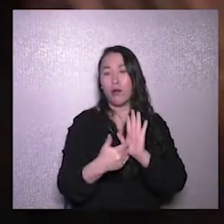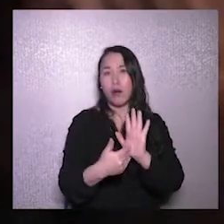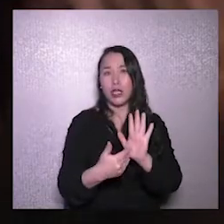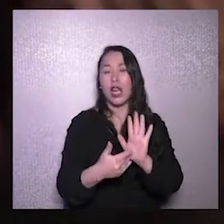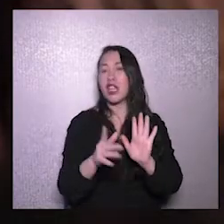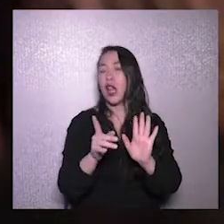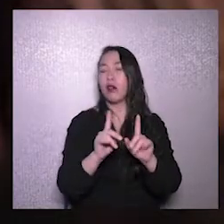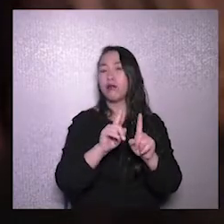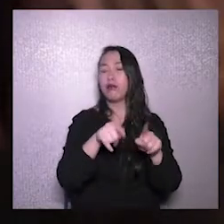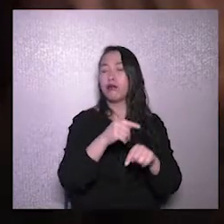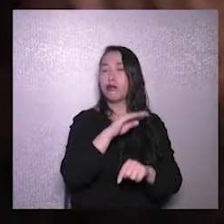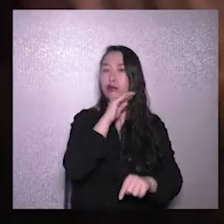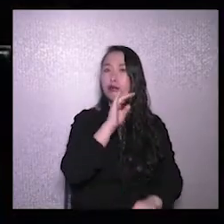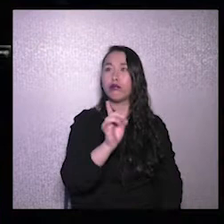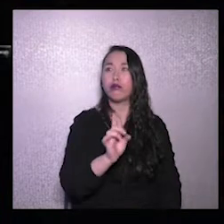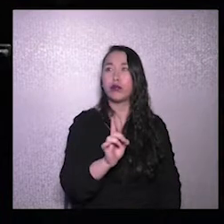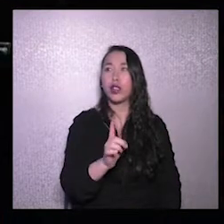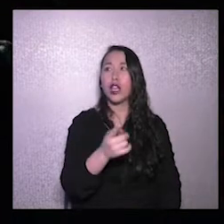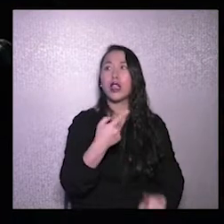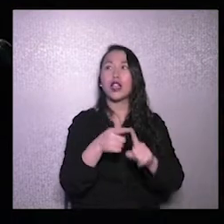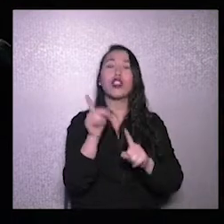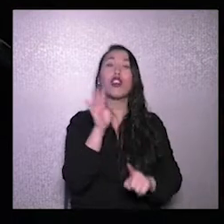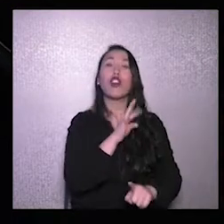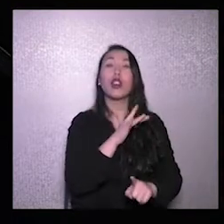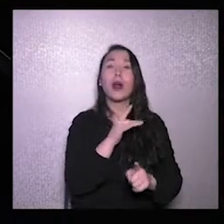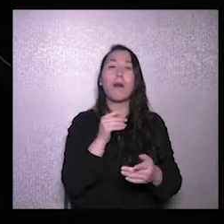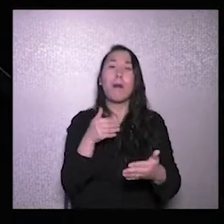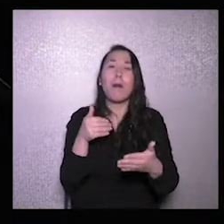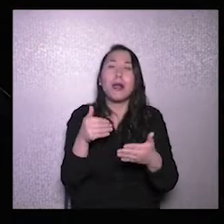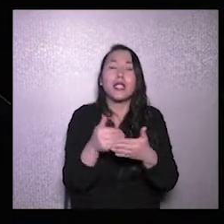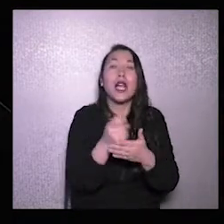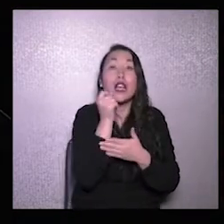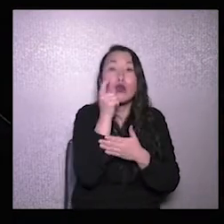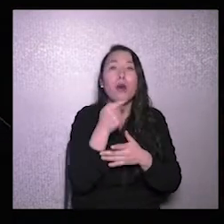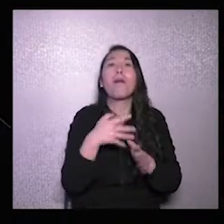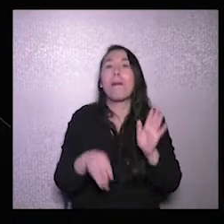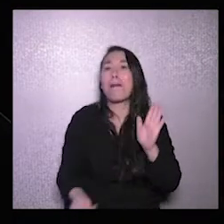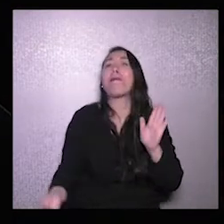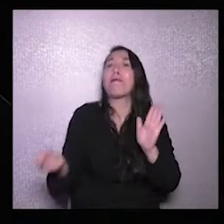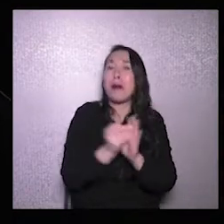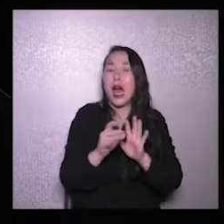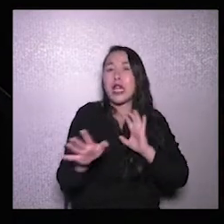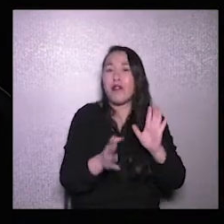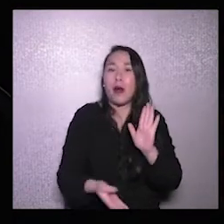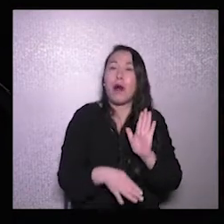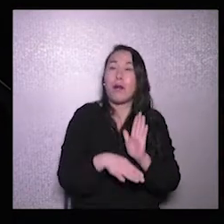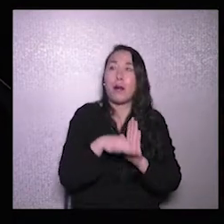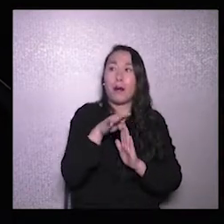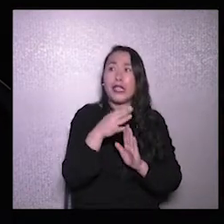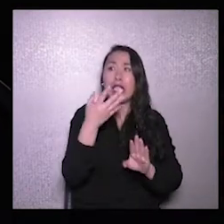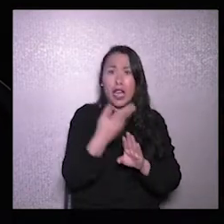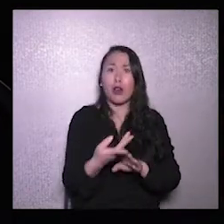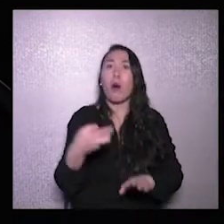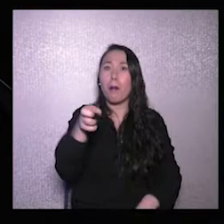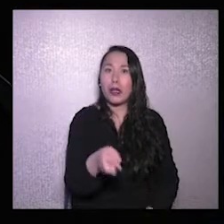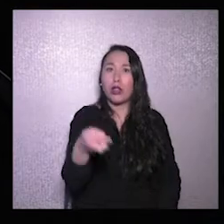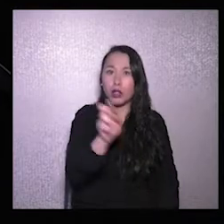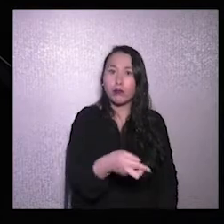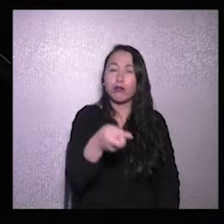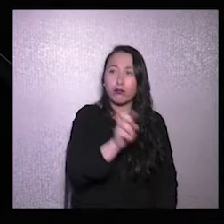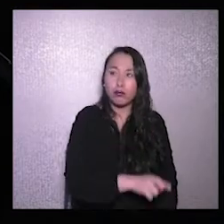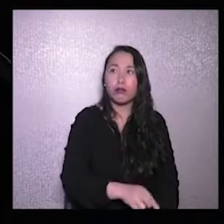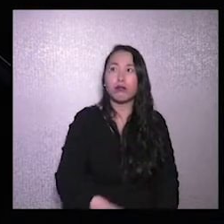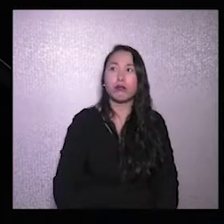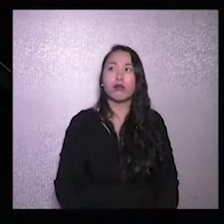su habitación y los distintos colores, mientras más azul, muestran más actividad. Y aquí también podemos ver que hay patrones. Y